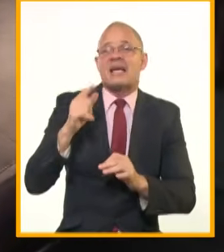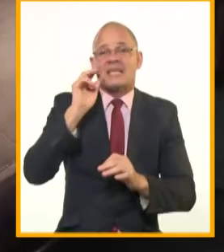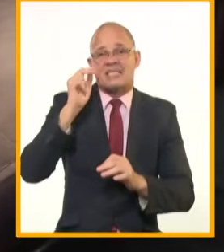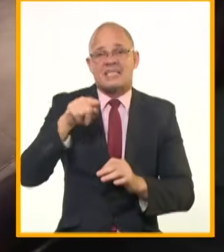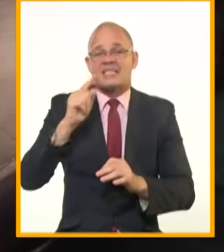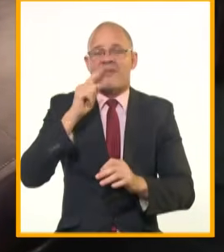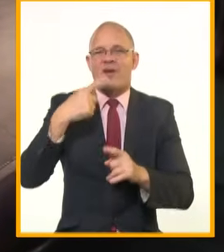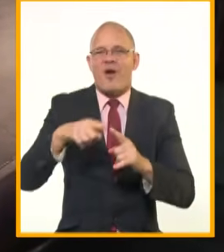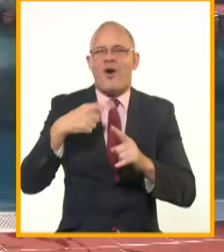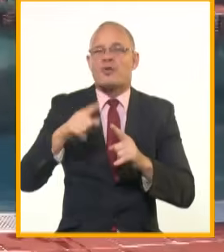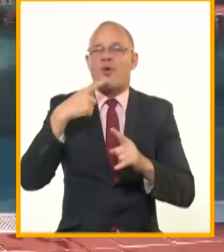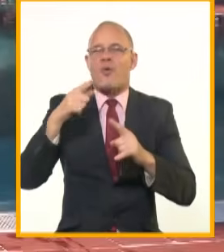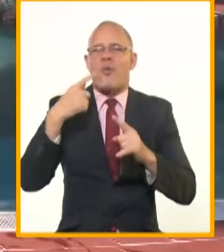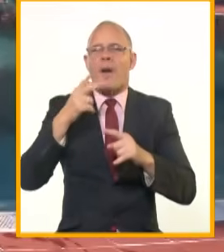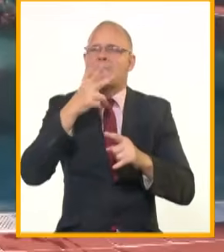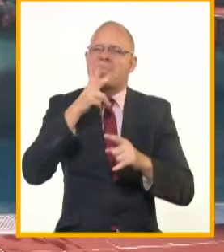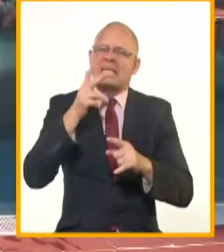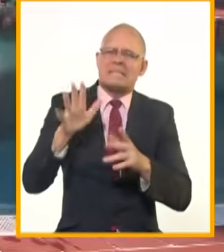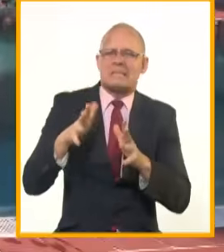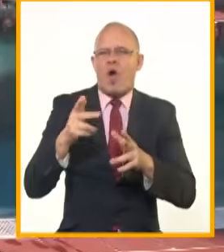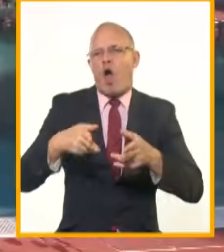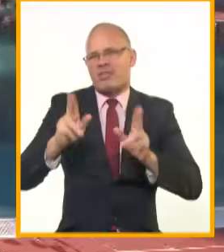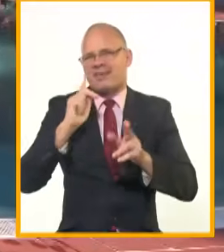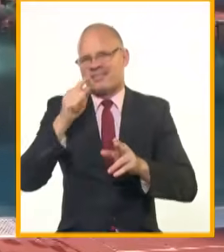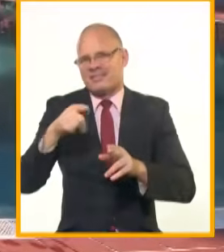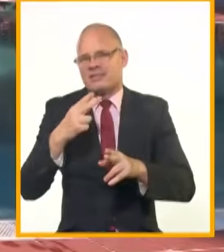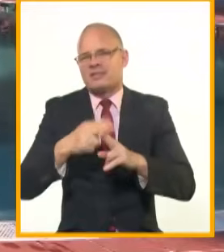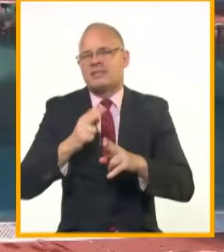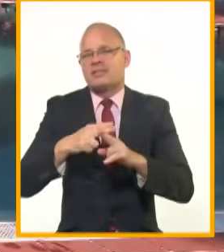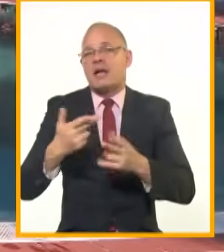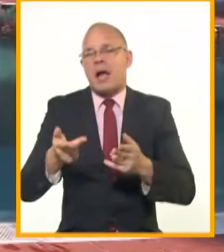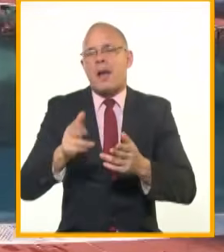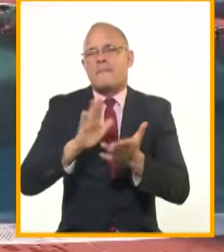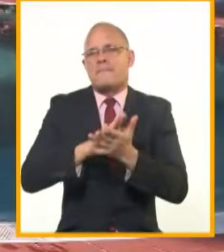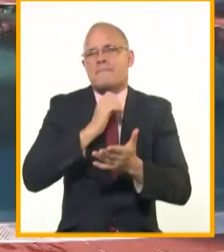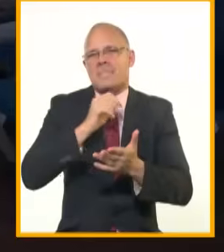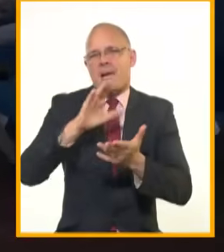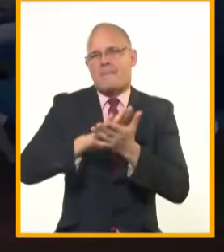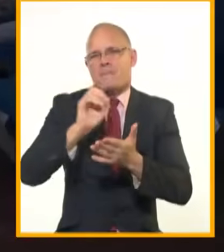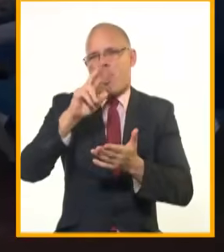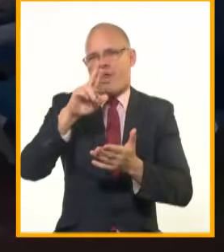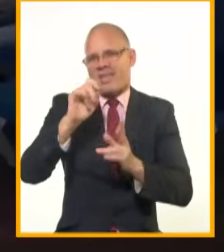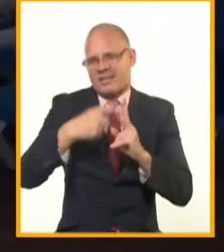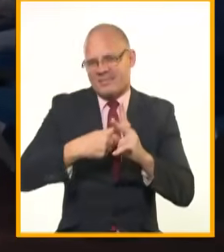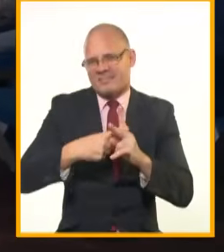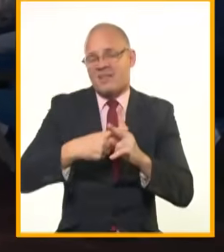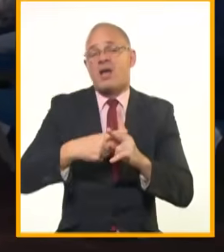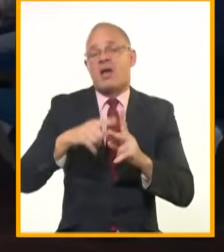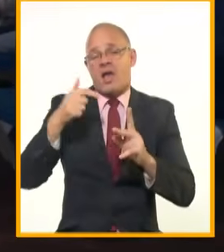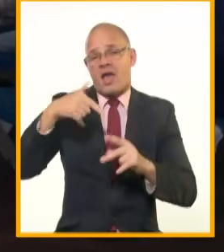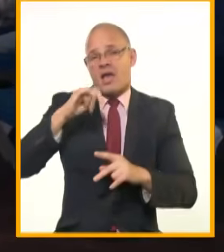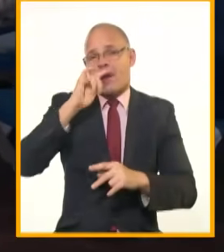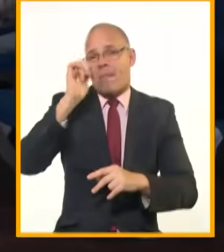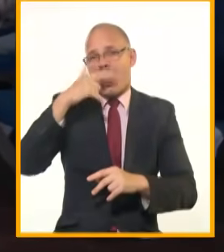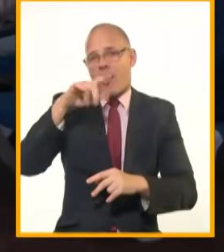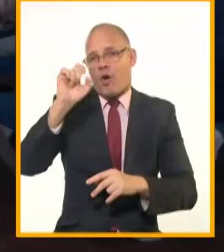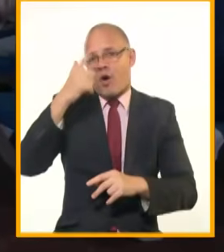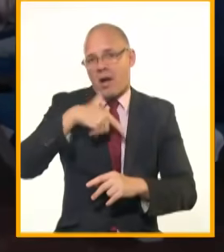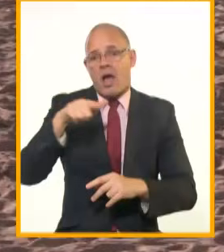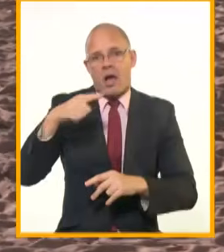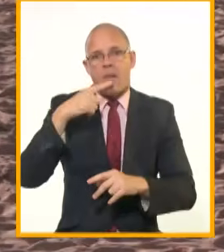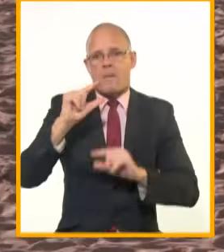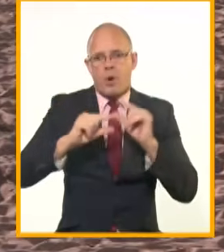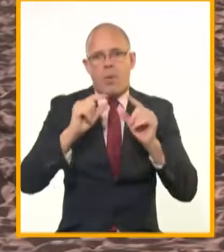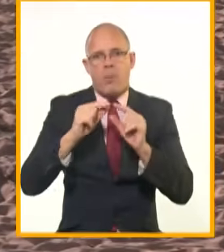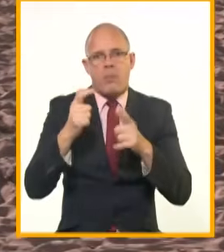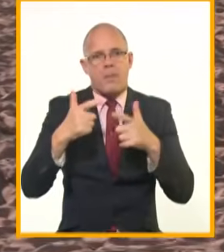Jibacoa, perteneciente al grupo Cubanacán y gestionado por Blue Diamond Resorts. Esta instalación ha ganado popularidad como uno de